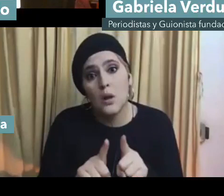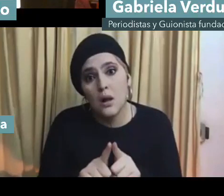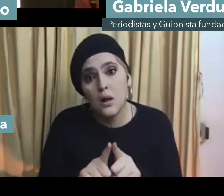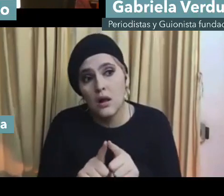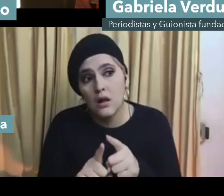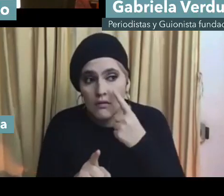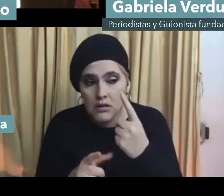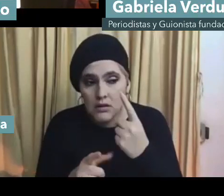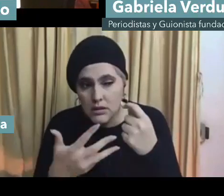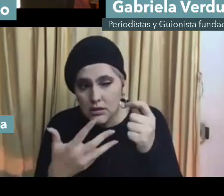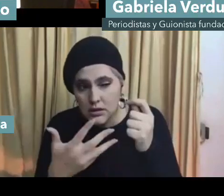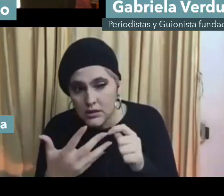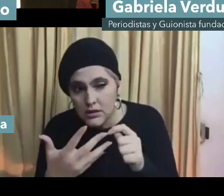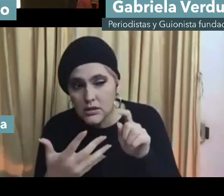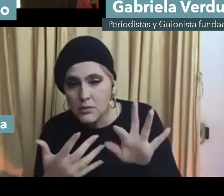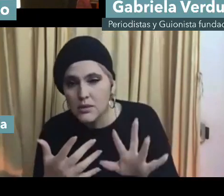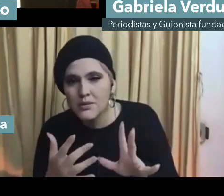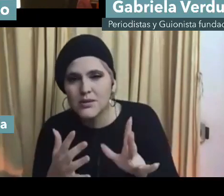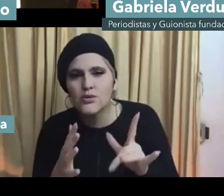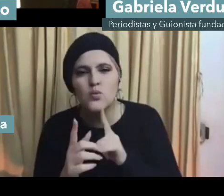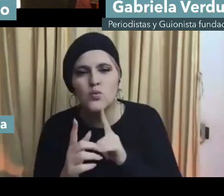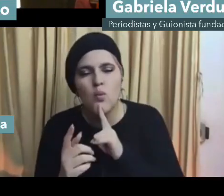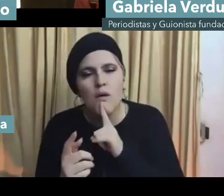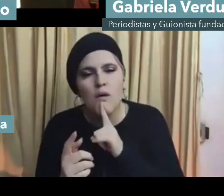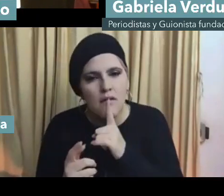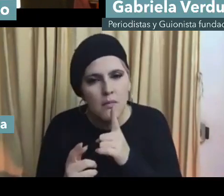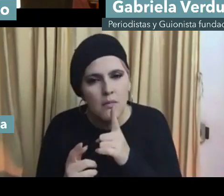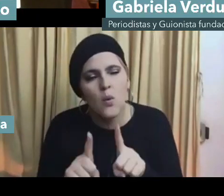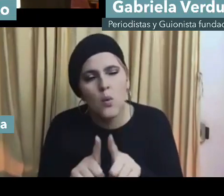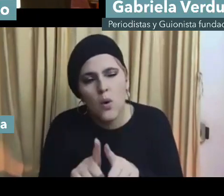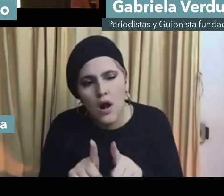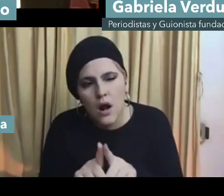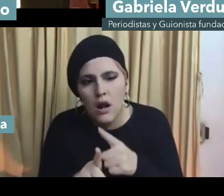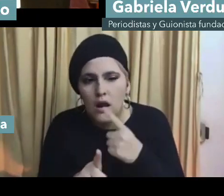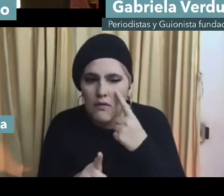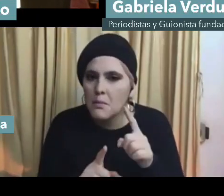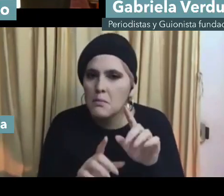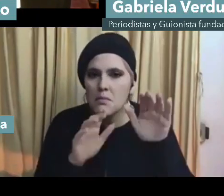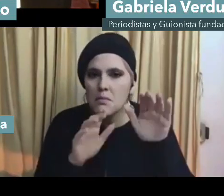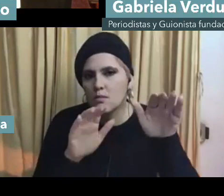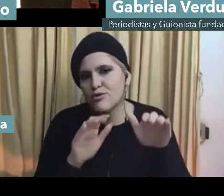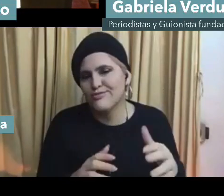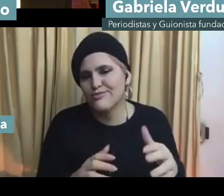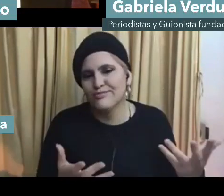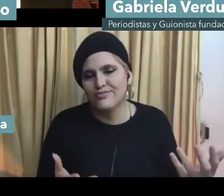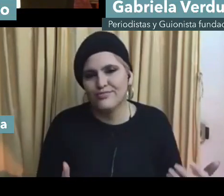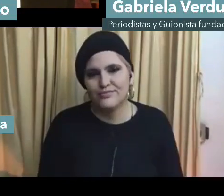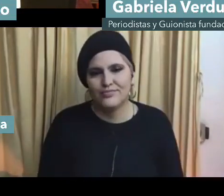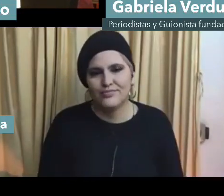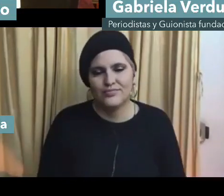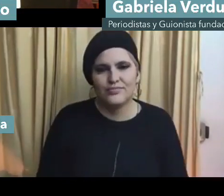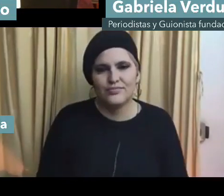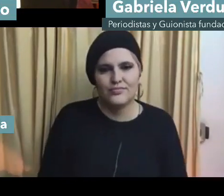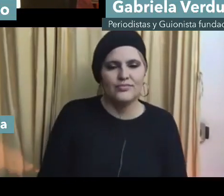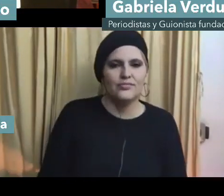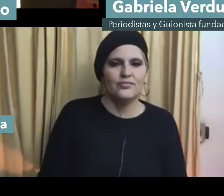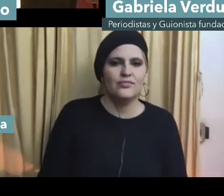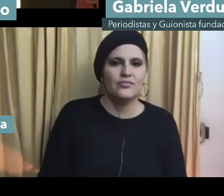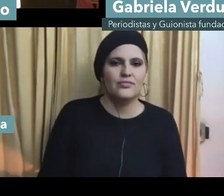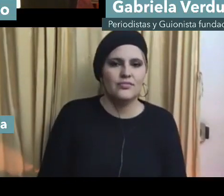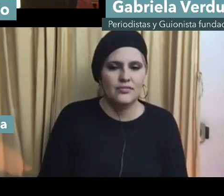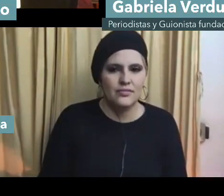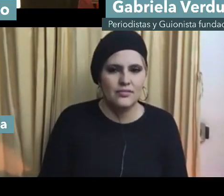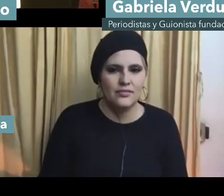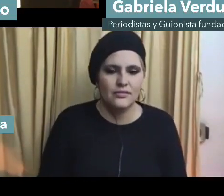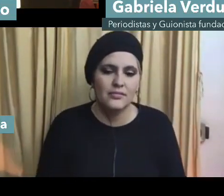sutil, pero la esencia es la misma. Y aparece al estresar a la